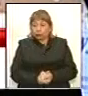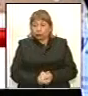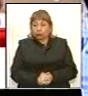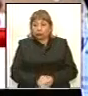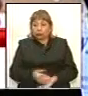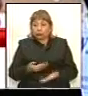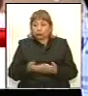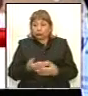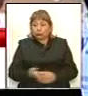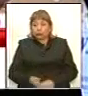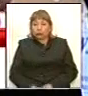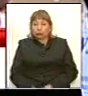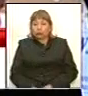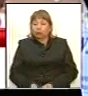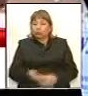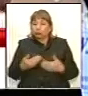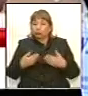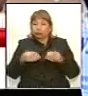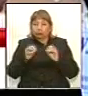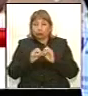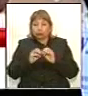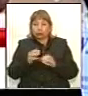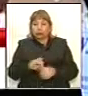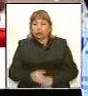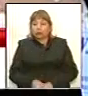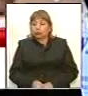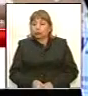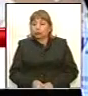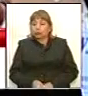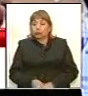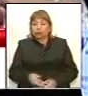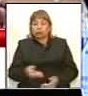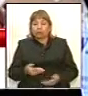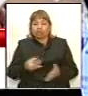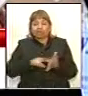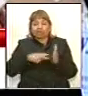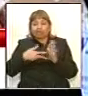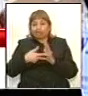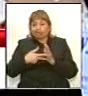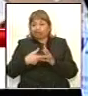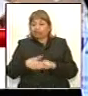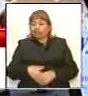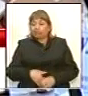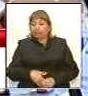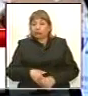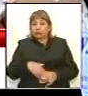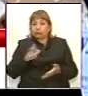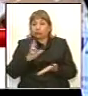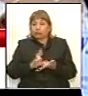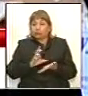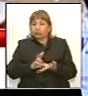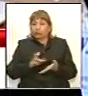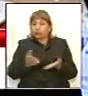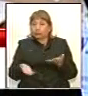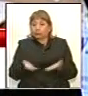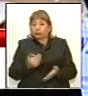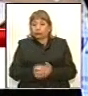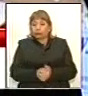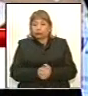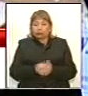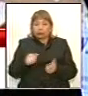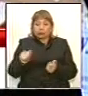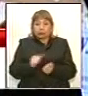Latina. Y él tiene bien claro lo que podría significar en Lima metropolitana la ocurrencia de un